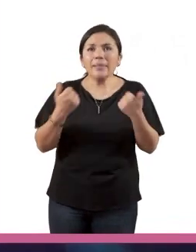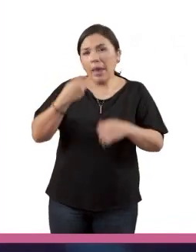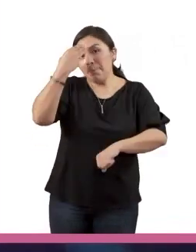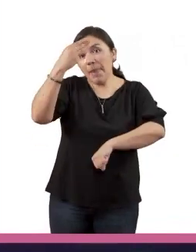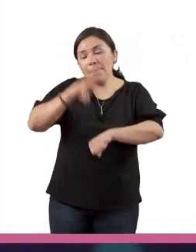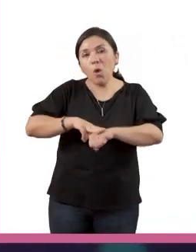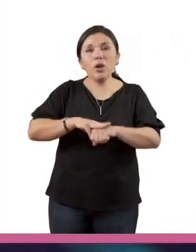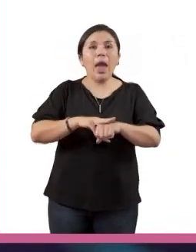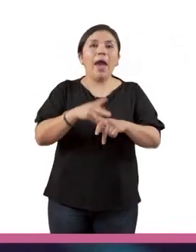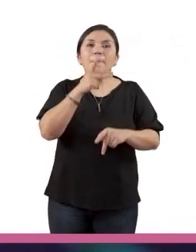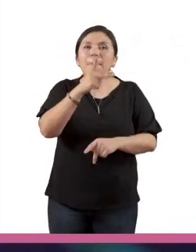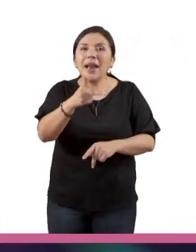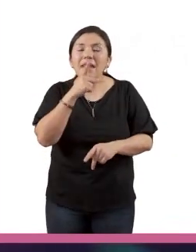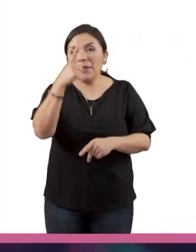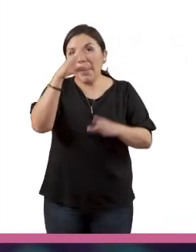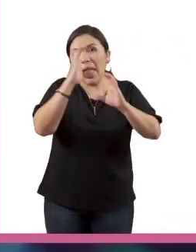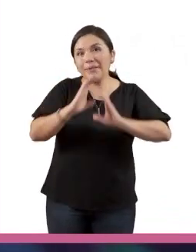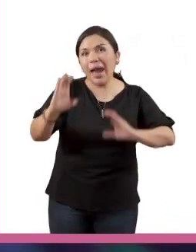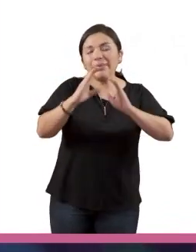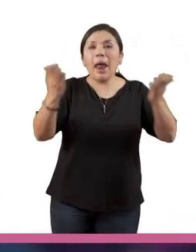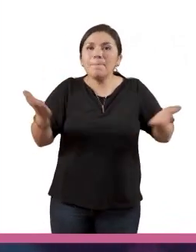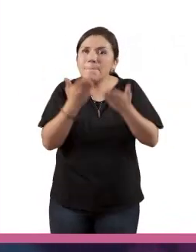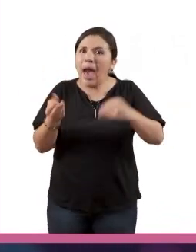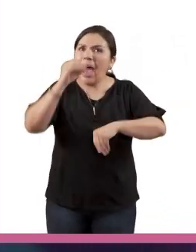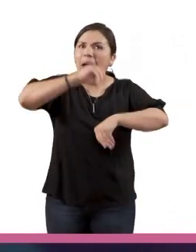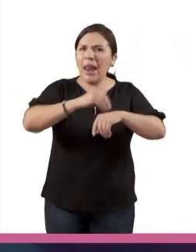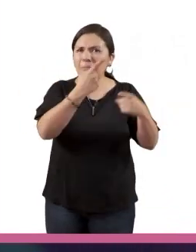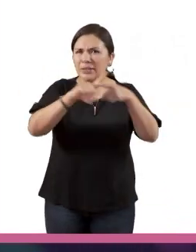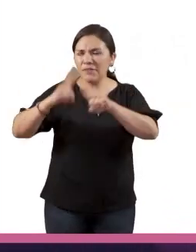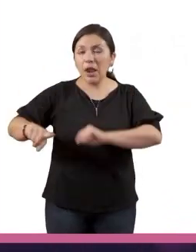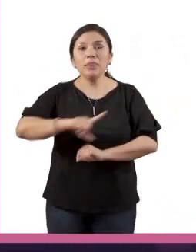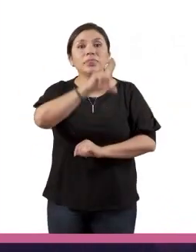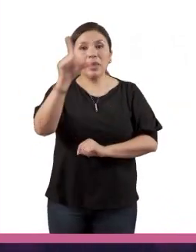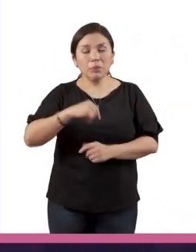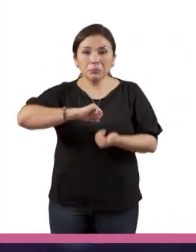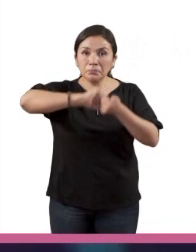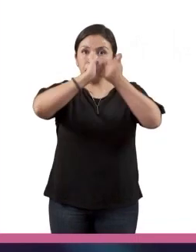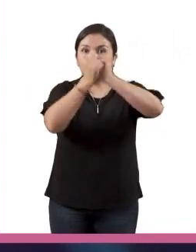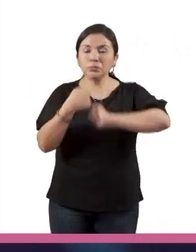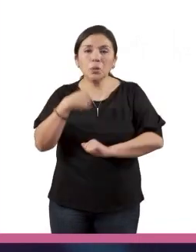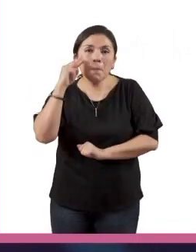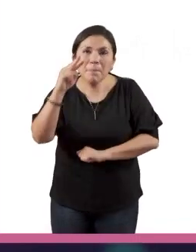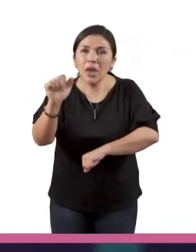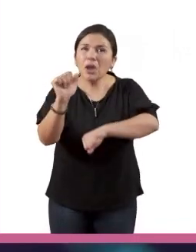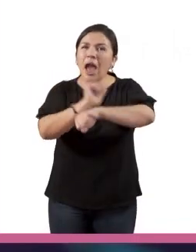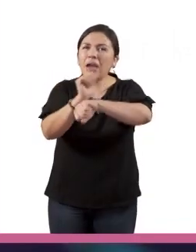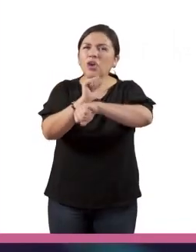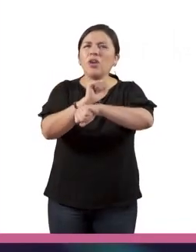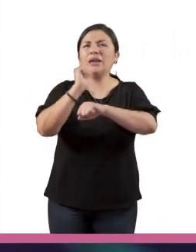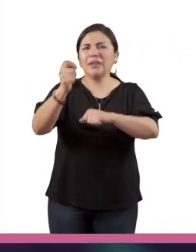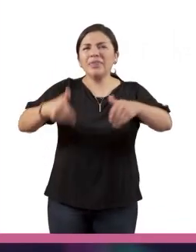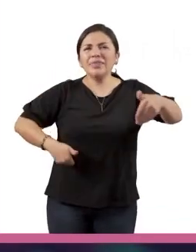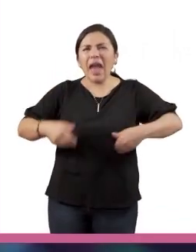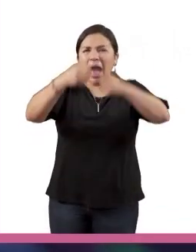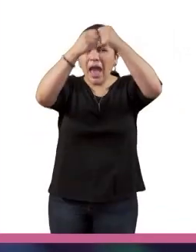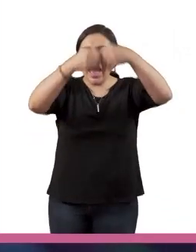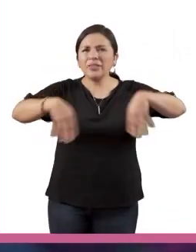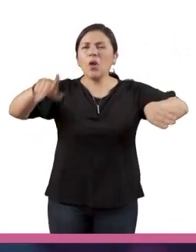las letras y pudiera bailar por doquier. Y ya que vi una puesta en escena de La Bella y la Bestia,